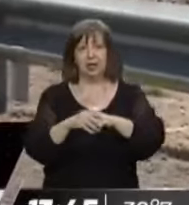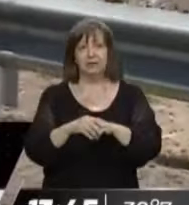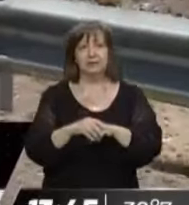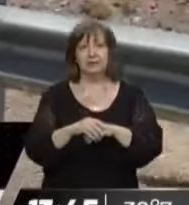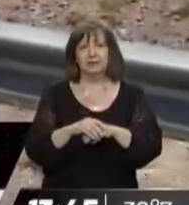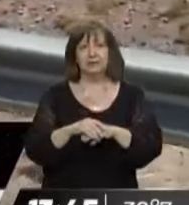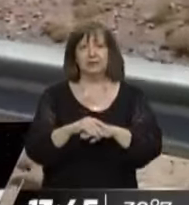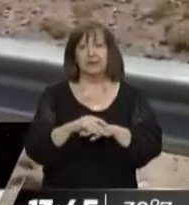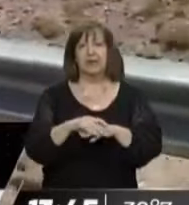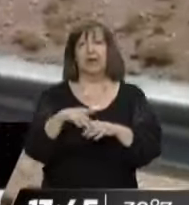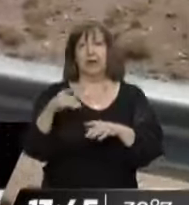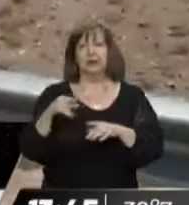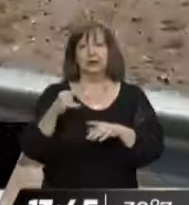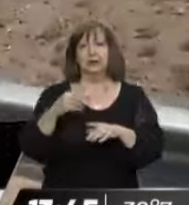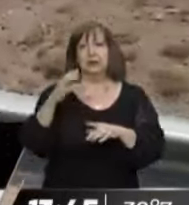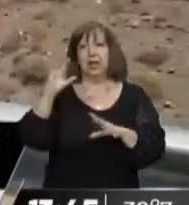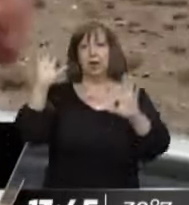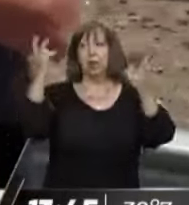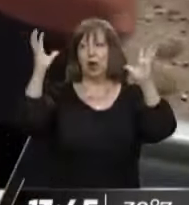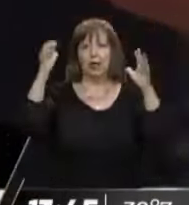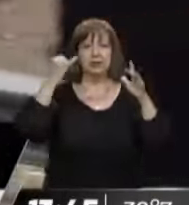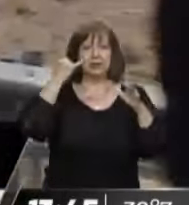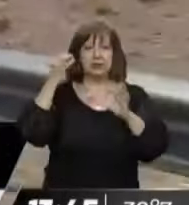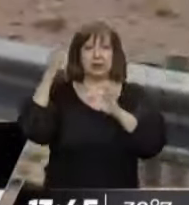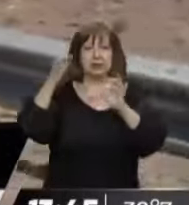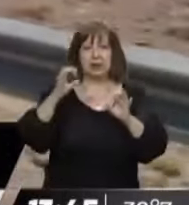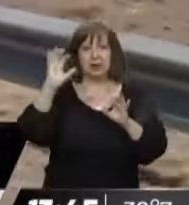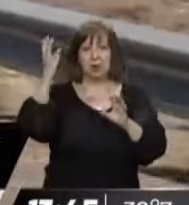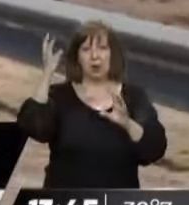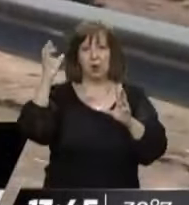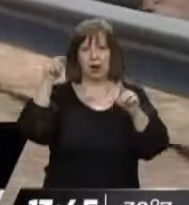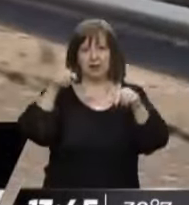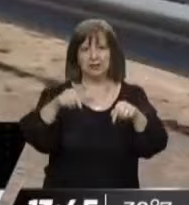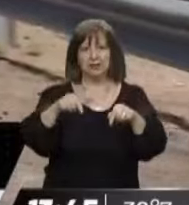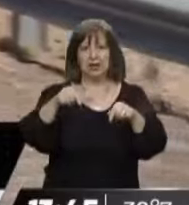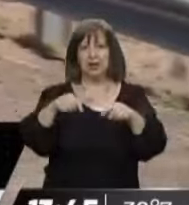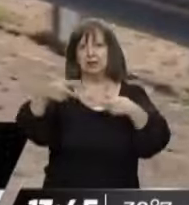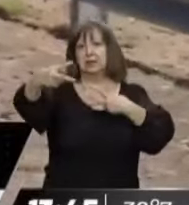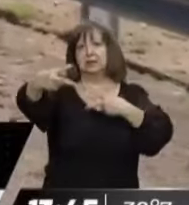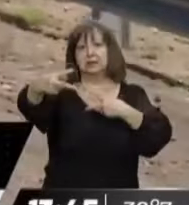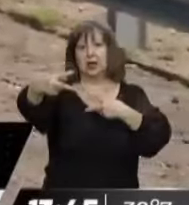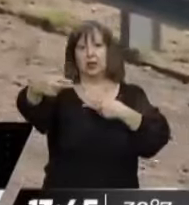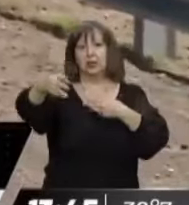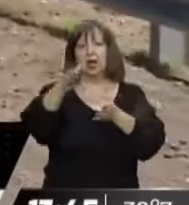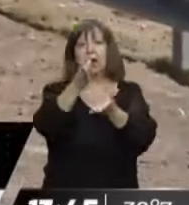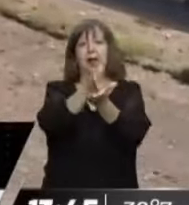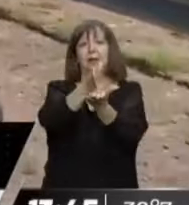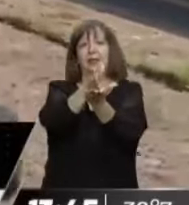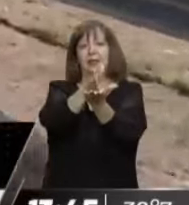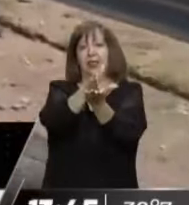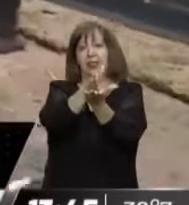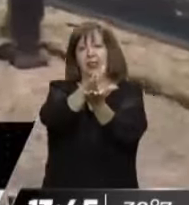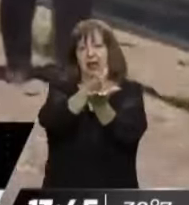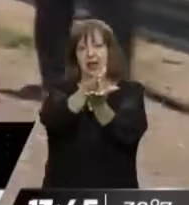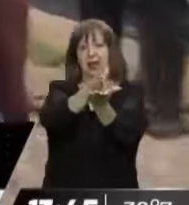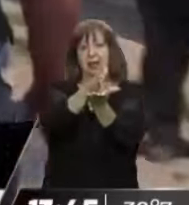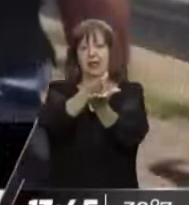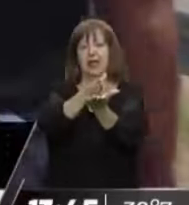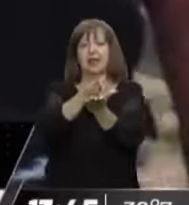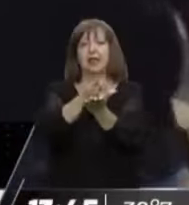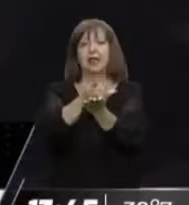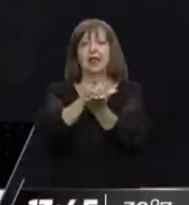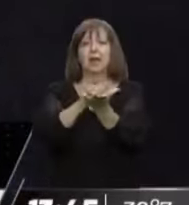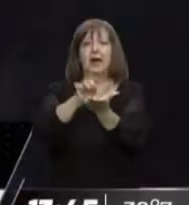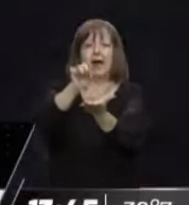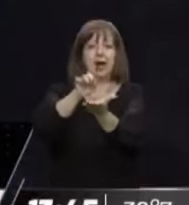porque de hecho está trabajando la ambulancia en el lugar. Reiteremos que se corta una trocha casi en la zona. Esto es mano